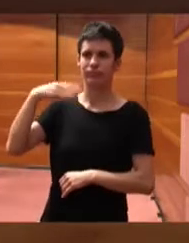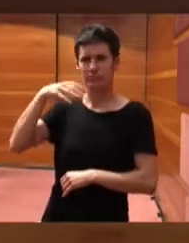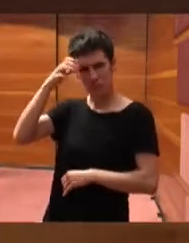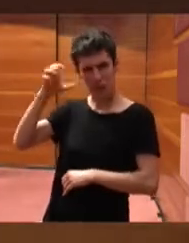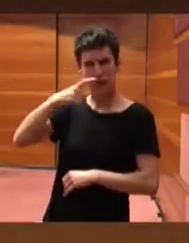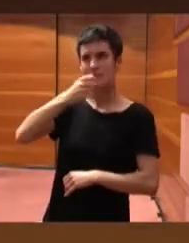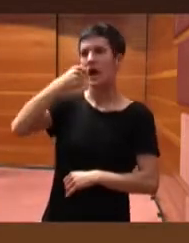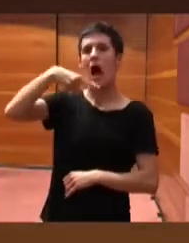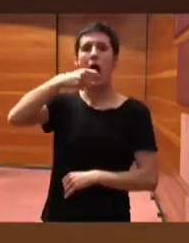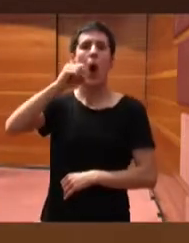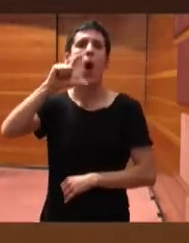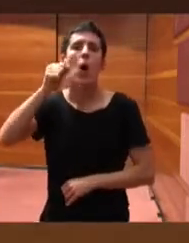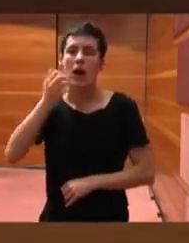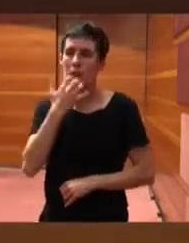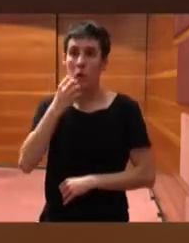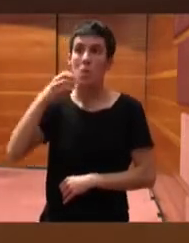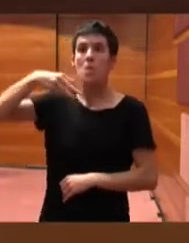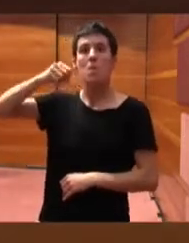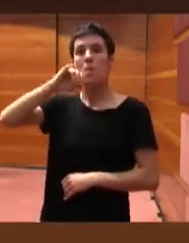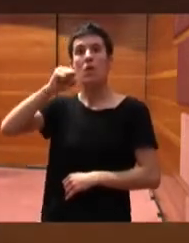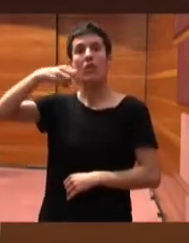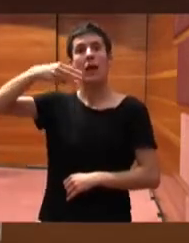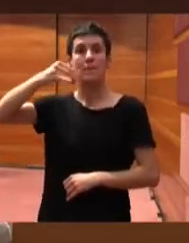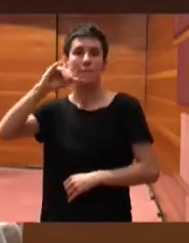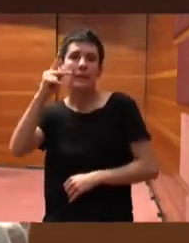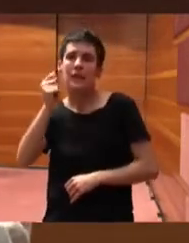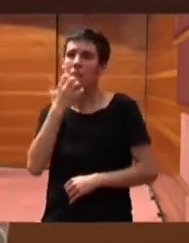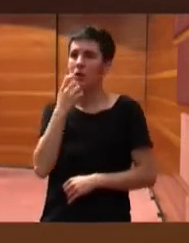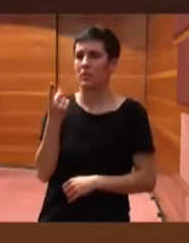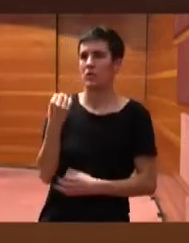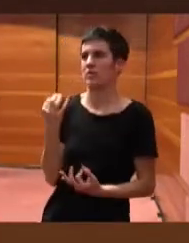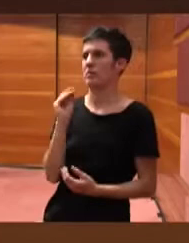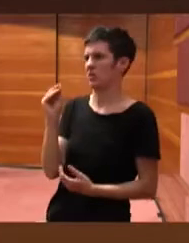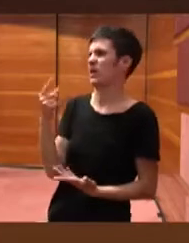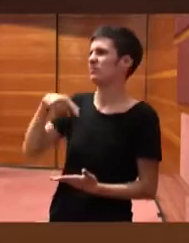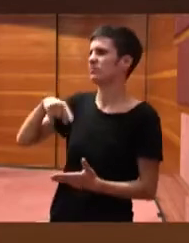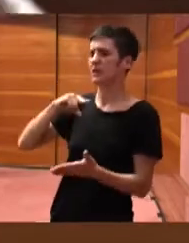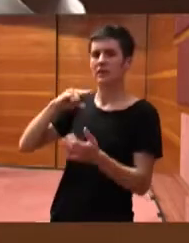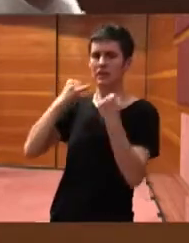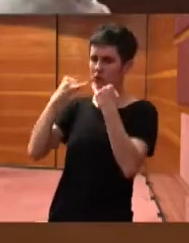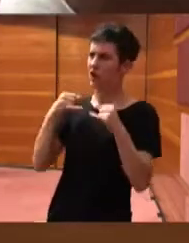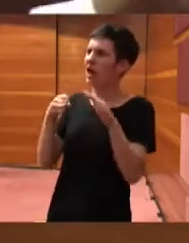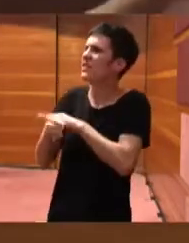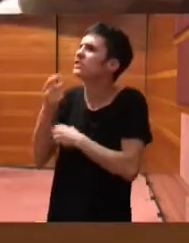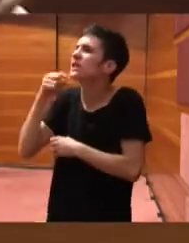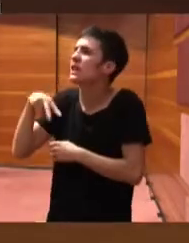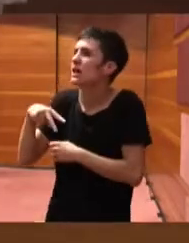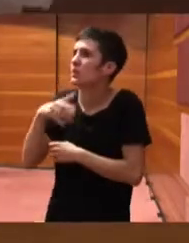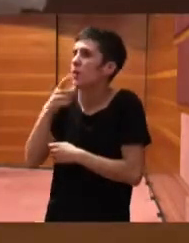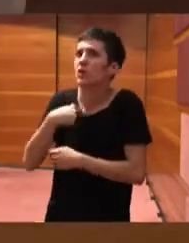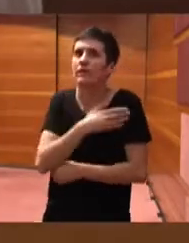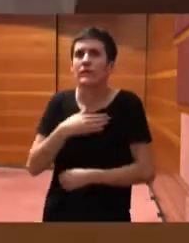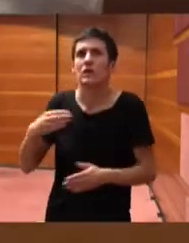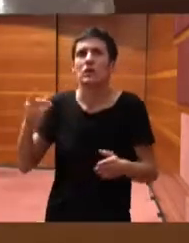poco, por ejemplo, que a Mozambique lo primero que tienes que preguntar es, ¿y cuánta gente usa la tecnología? Porque voy a abrir una aplicación